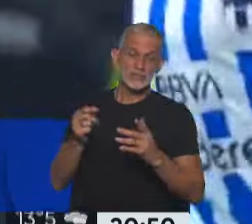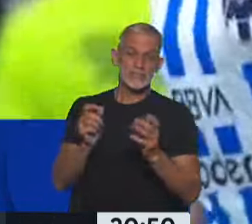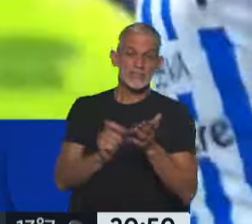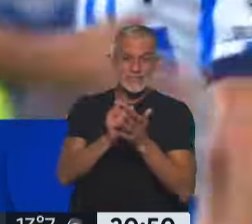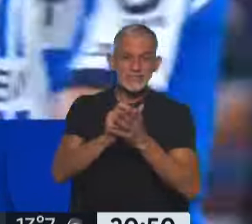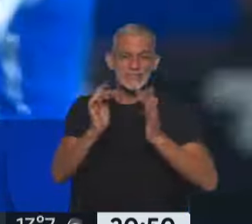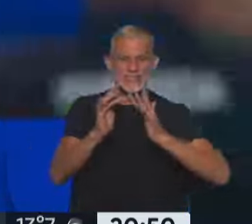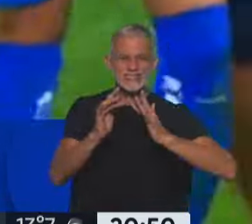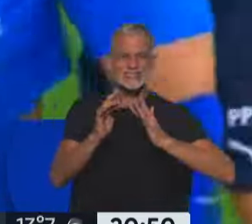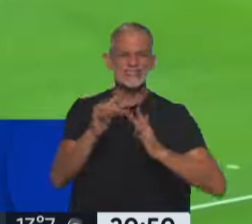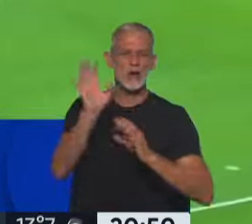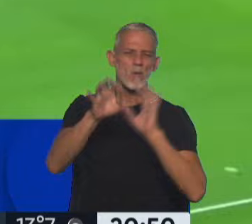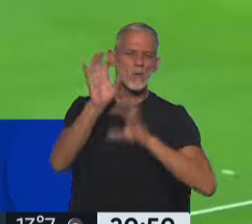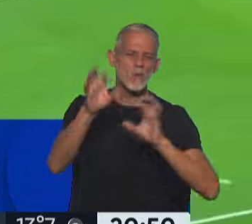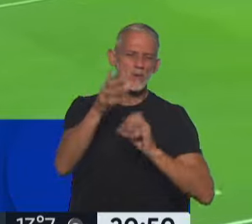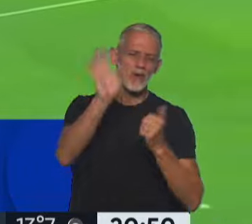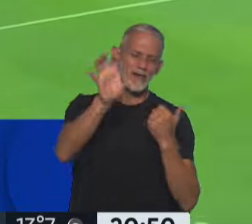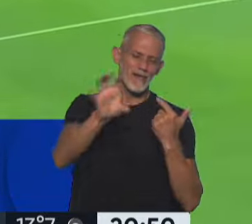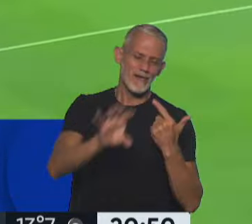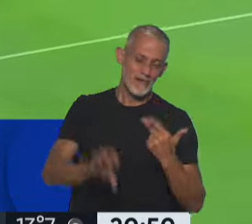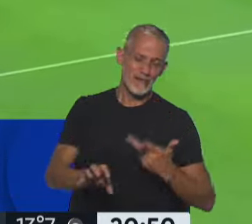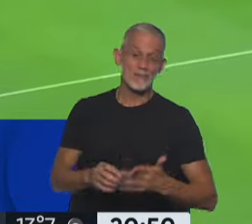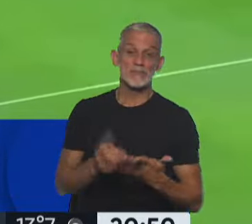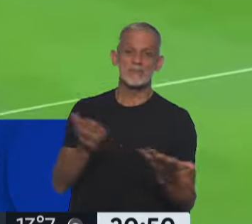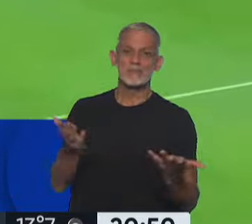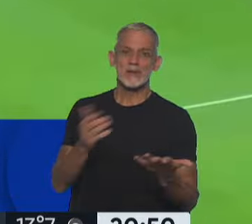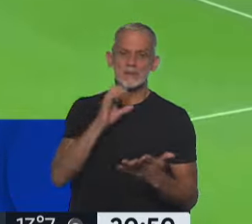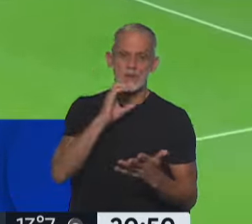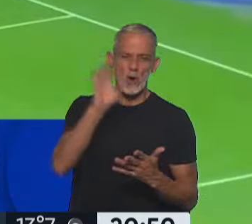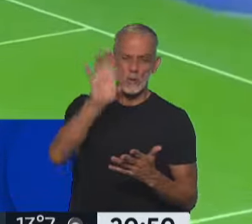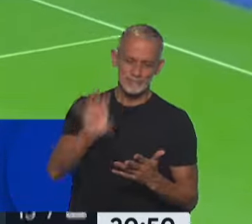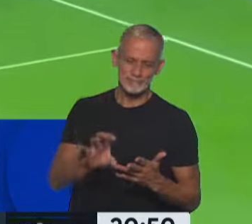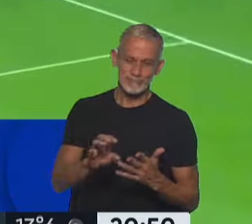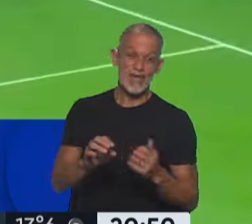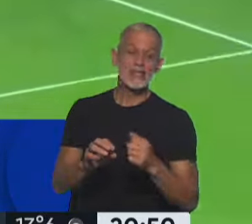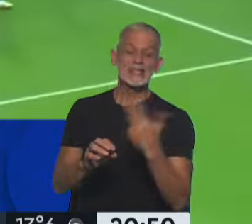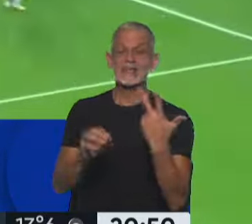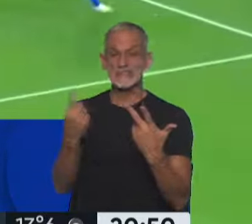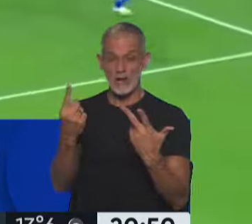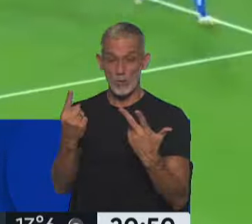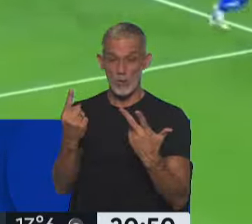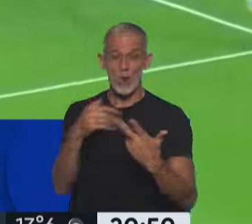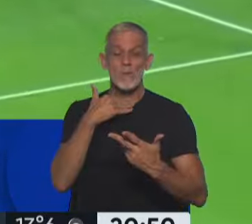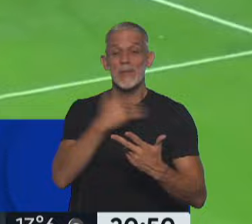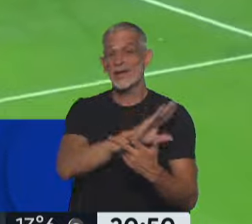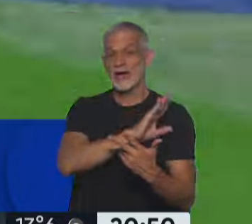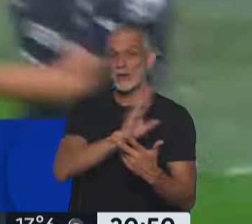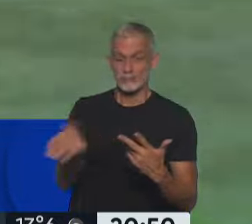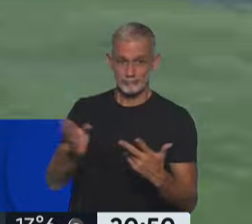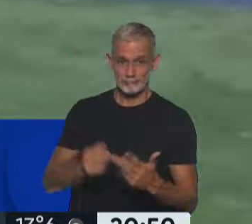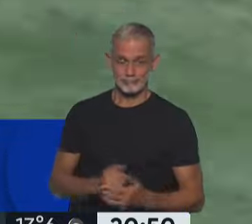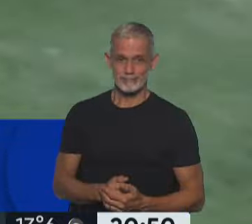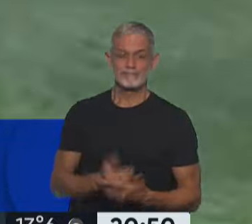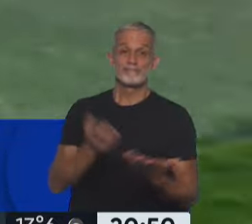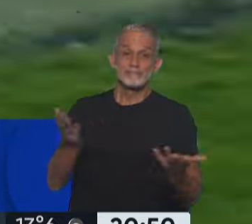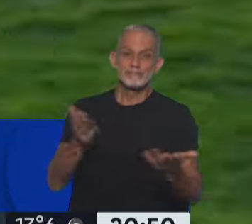los memes, que aprovecharon la oportunidad. Fue 3-1 para el equipo dirigido por